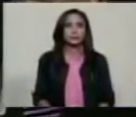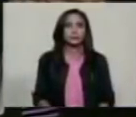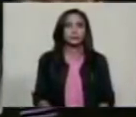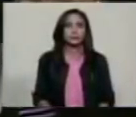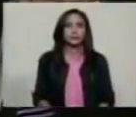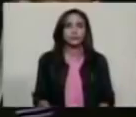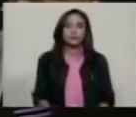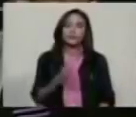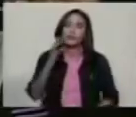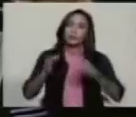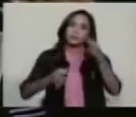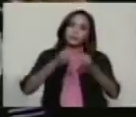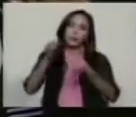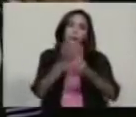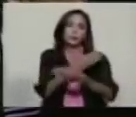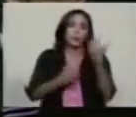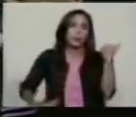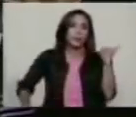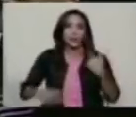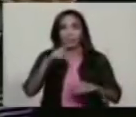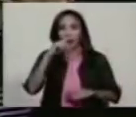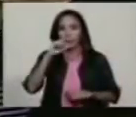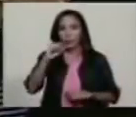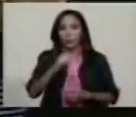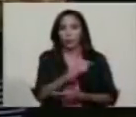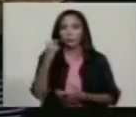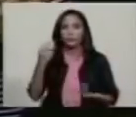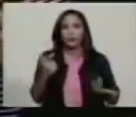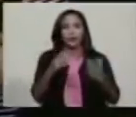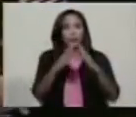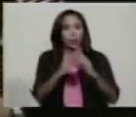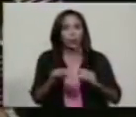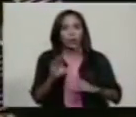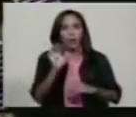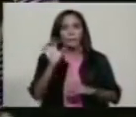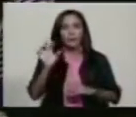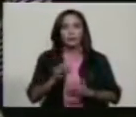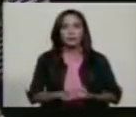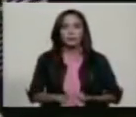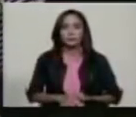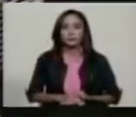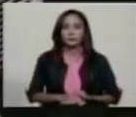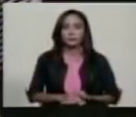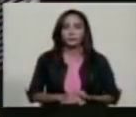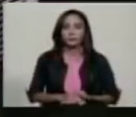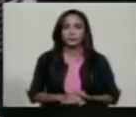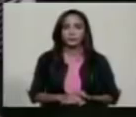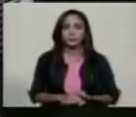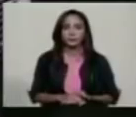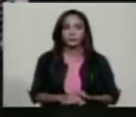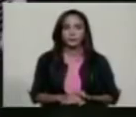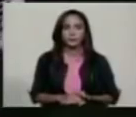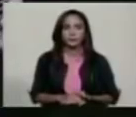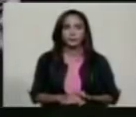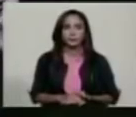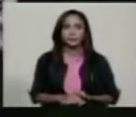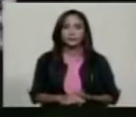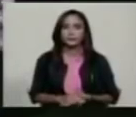Palabras del ciudadano Nicolás Maduro Moros, presidente constitucional de la República Bolivariana de